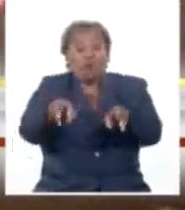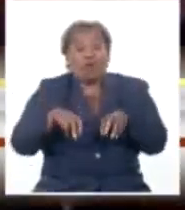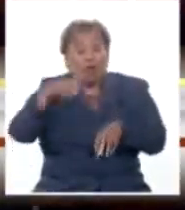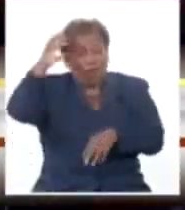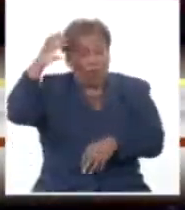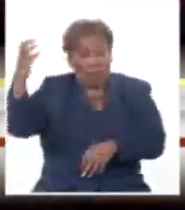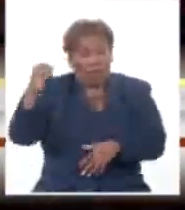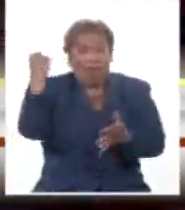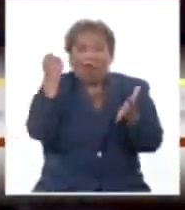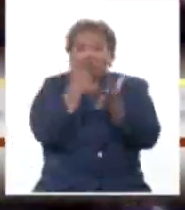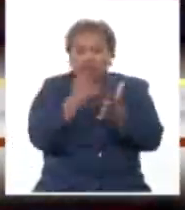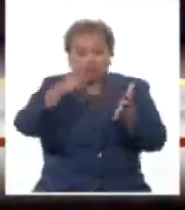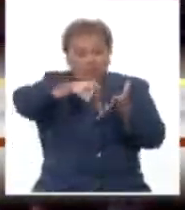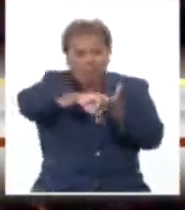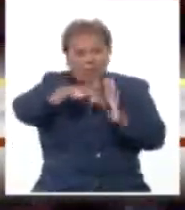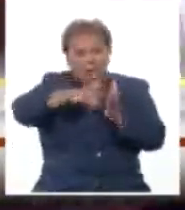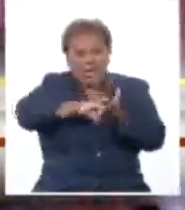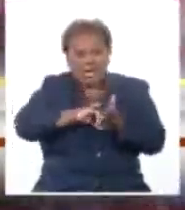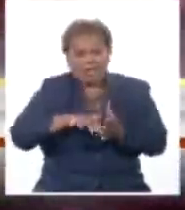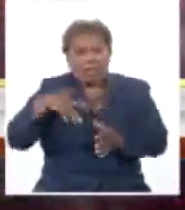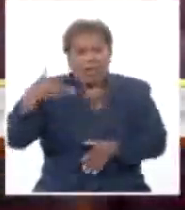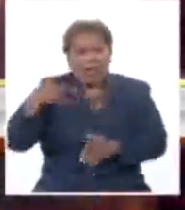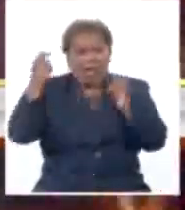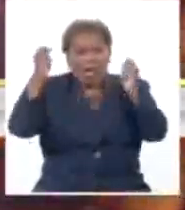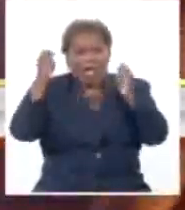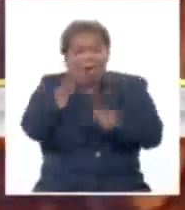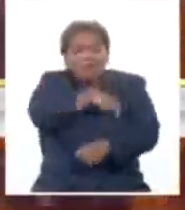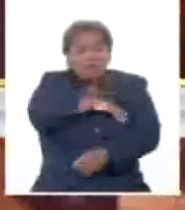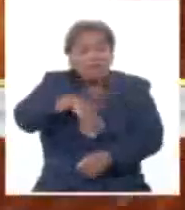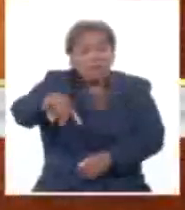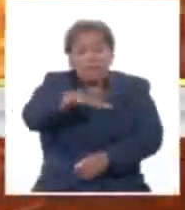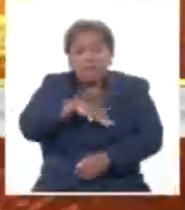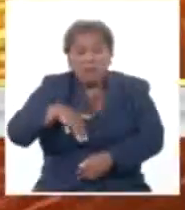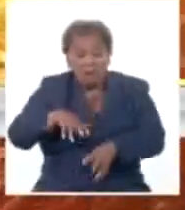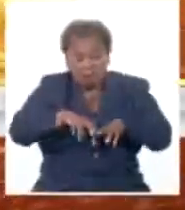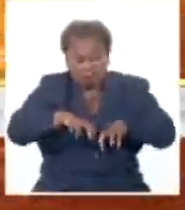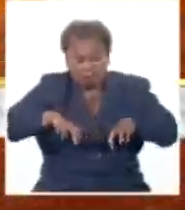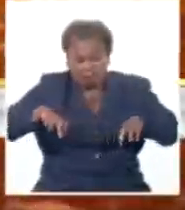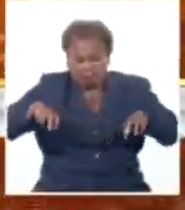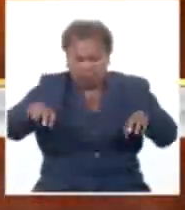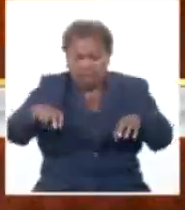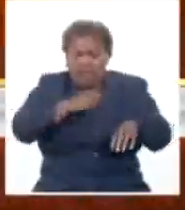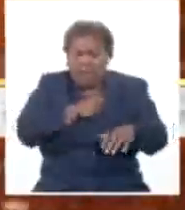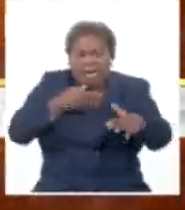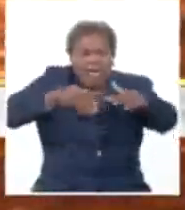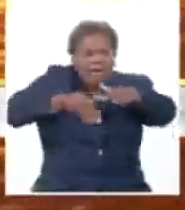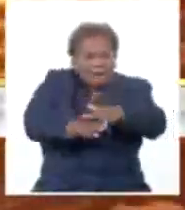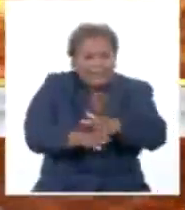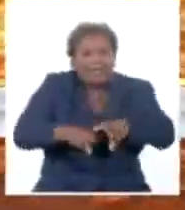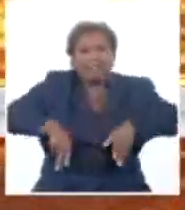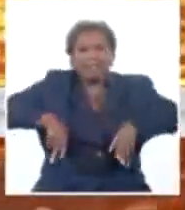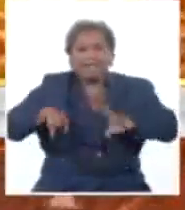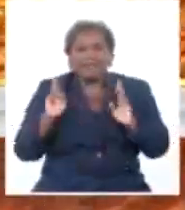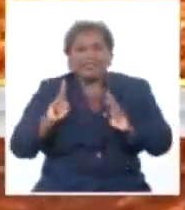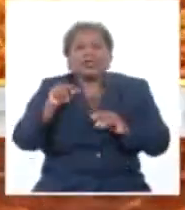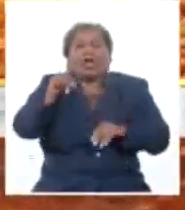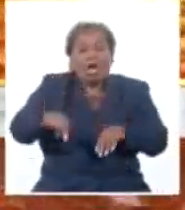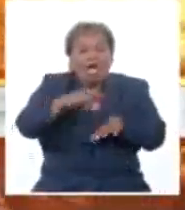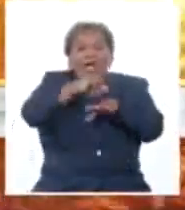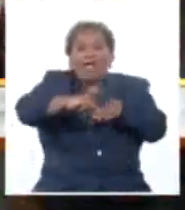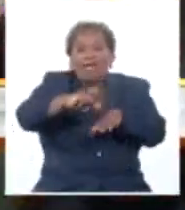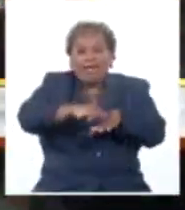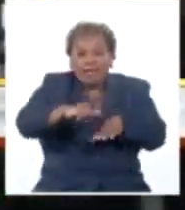primera lectura y los manifestantes rodearon e intentaron entrar al edificio legislativo. Según los medios locales, hay heridos entre